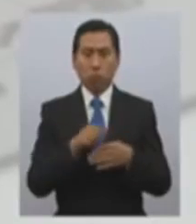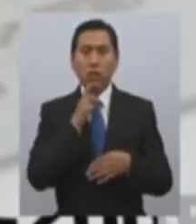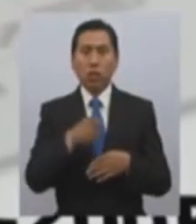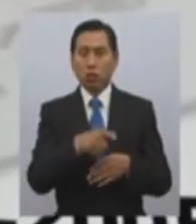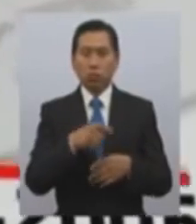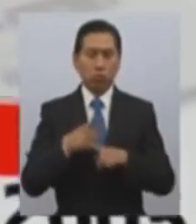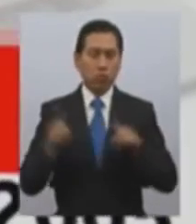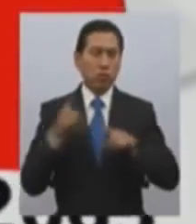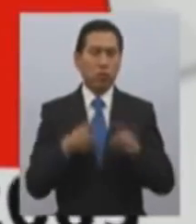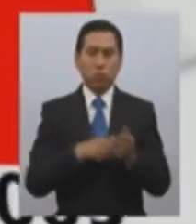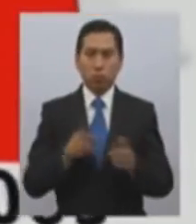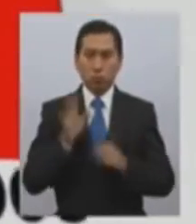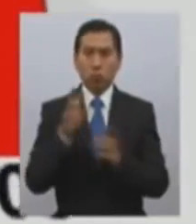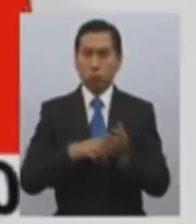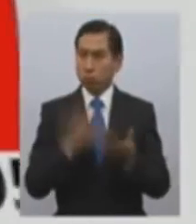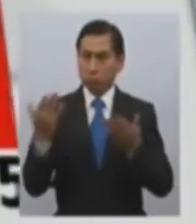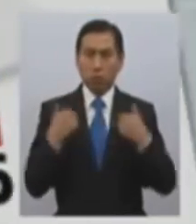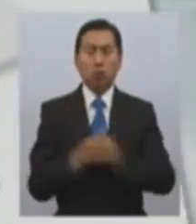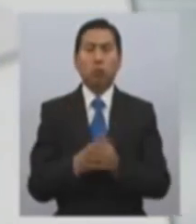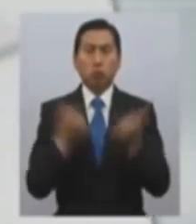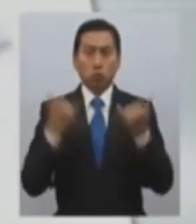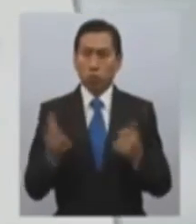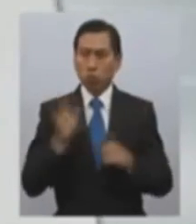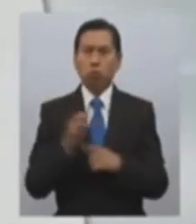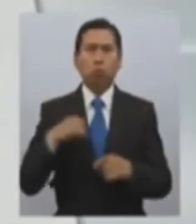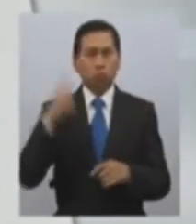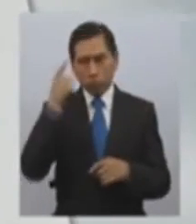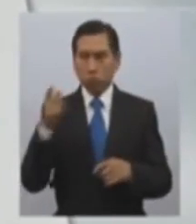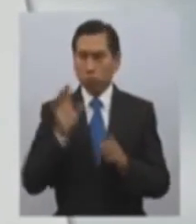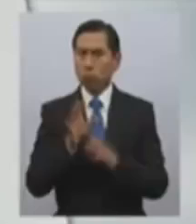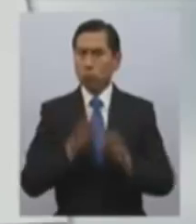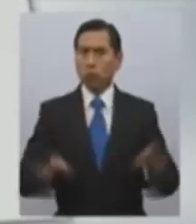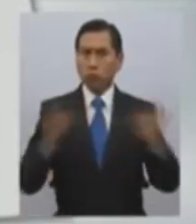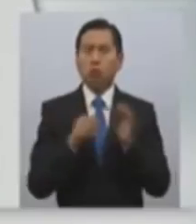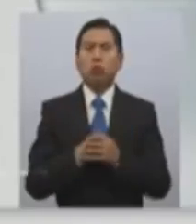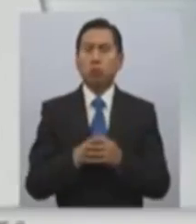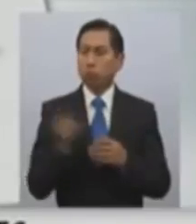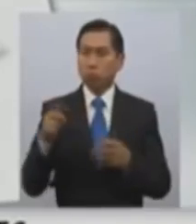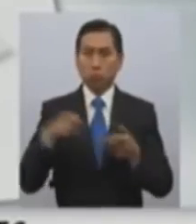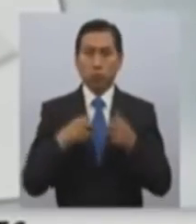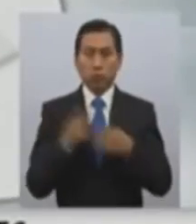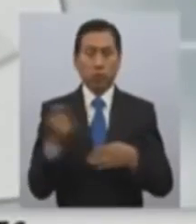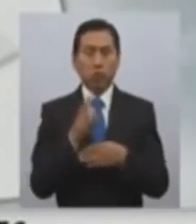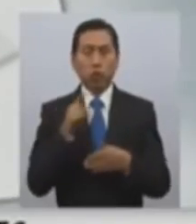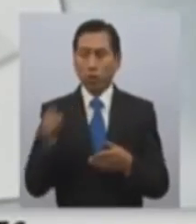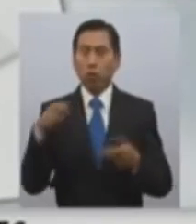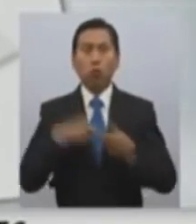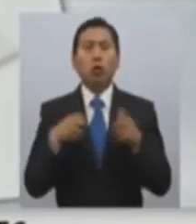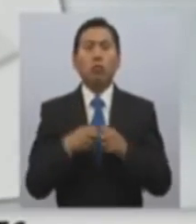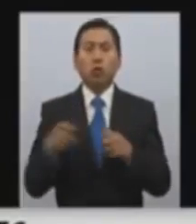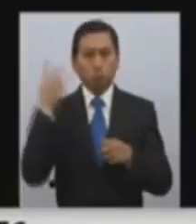cotidianas de alternativa, que demostraran lo que hoy creo que es el mensaje fundamental, que no es un problema técnico, sino un